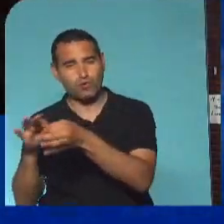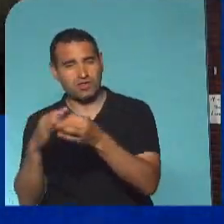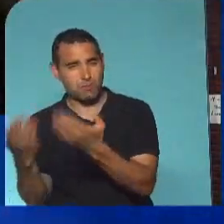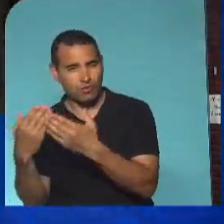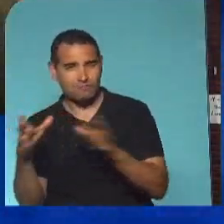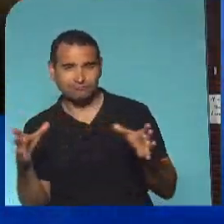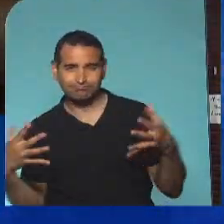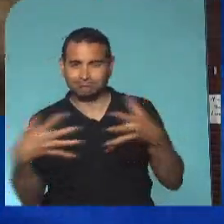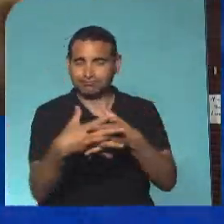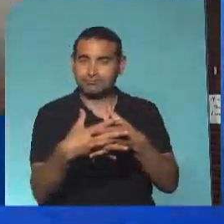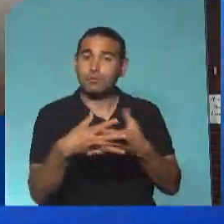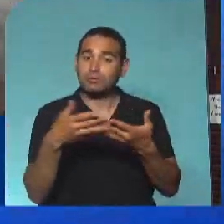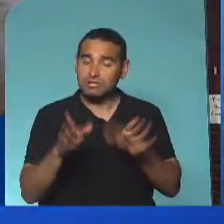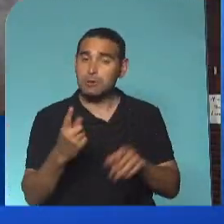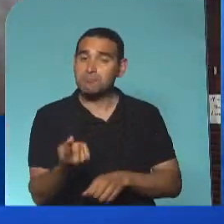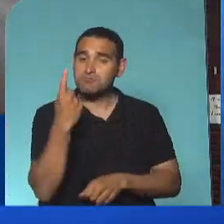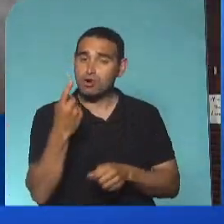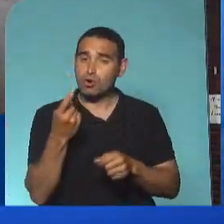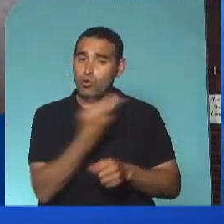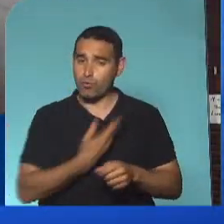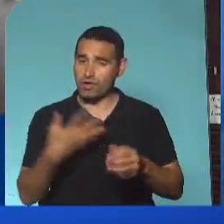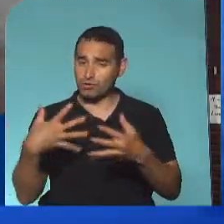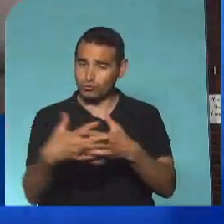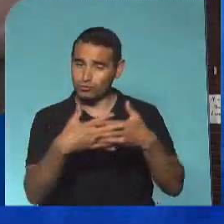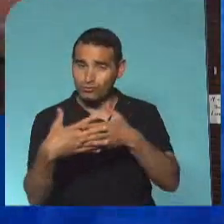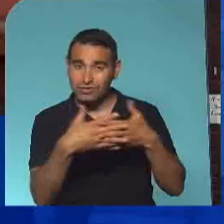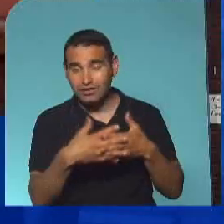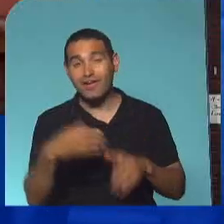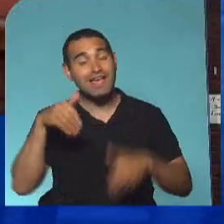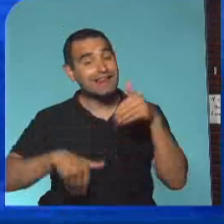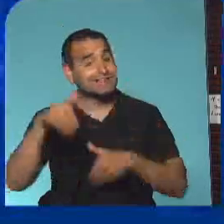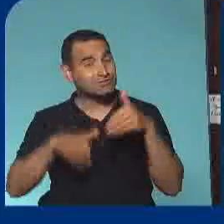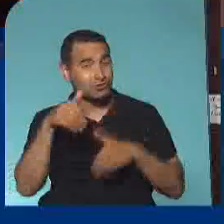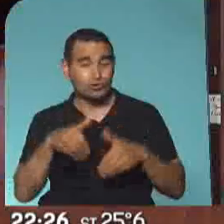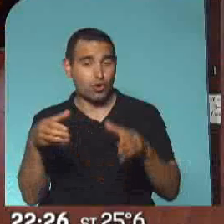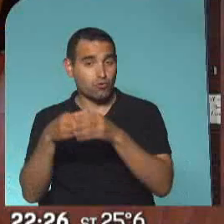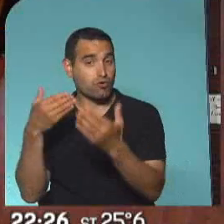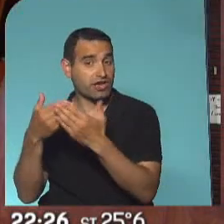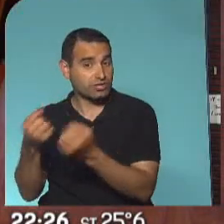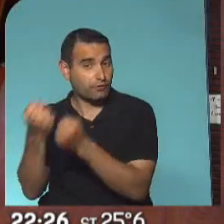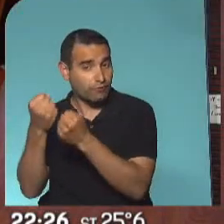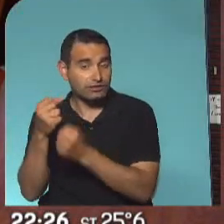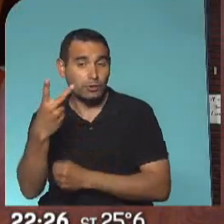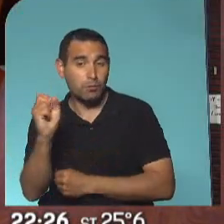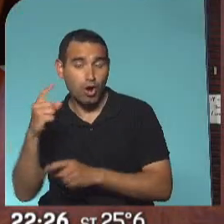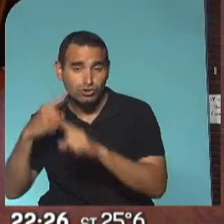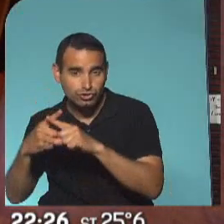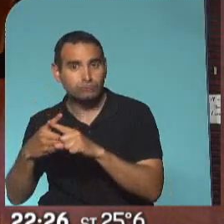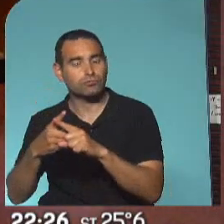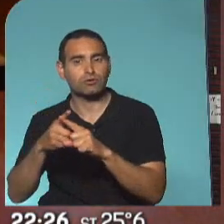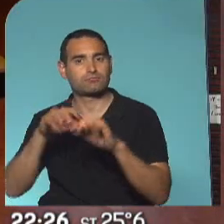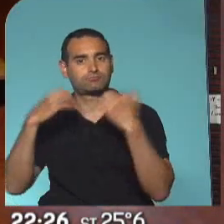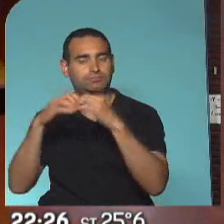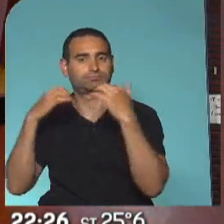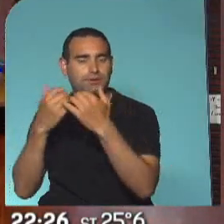puerta para el primer gobierno de este tipo en España, tras unas elecciones en las que los ultraderechistas de Vox duplicaron sus